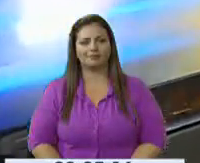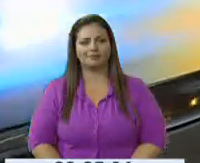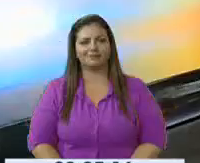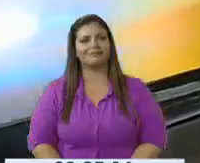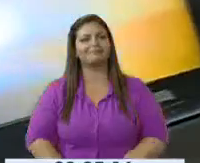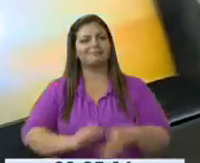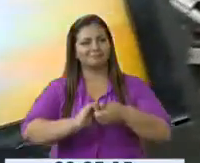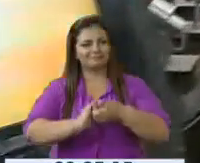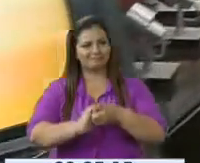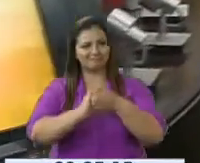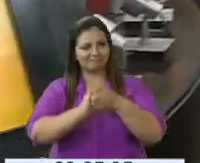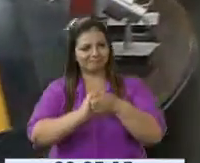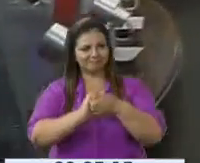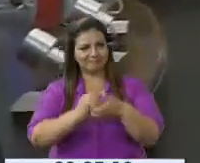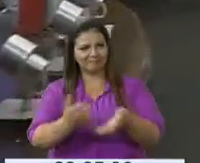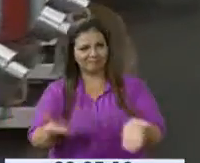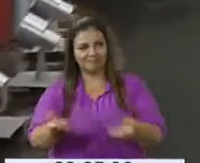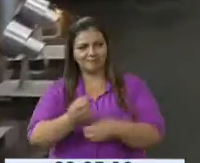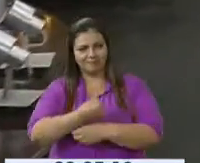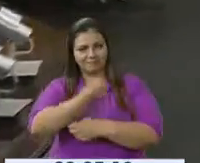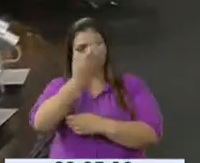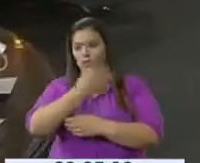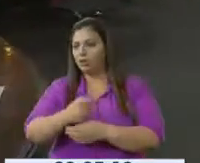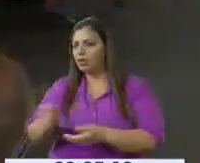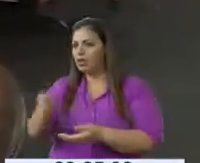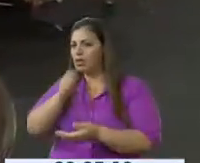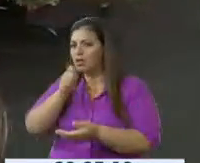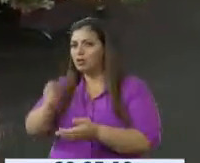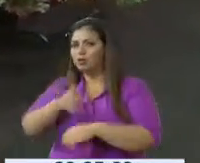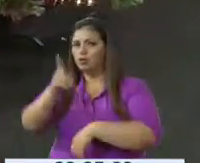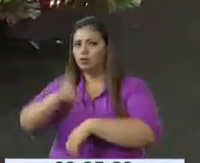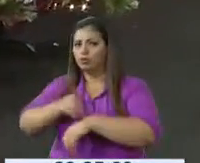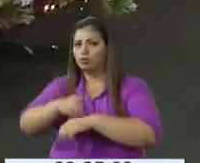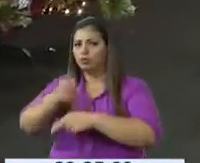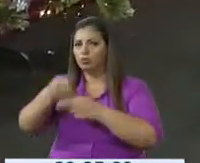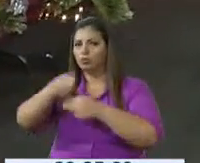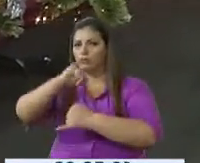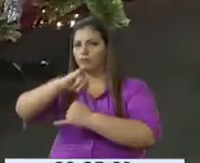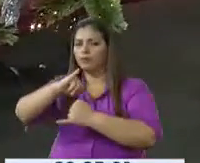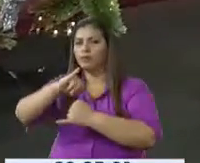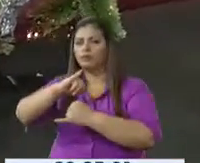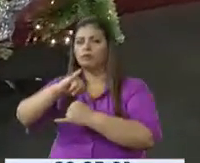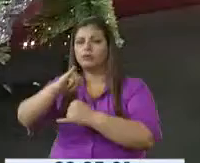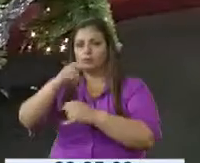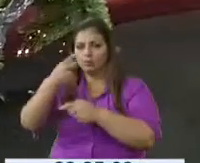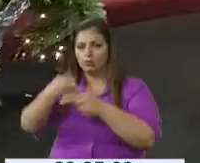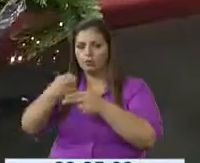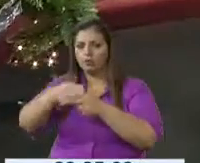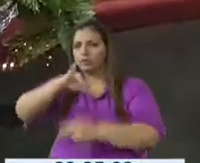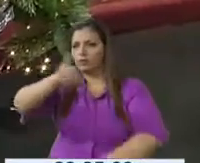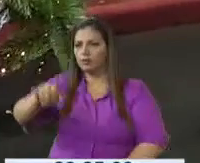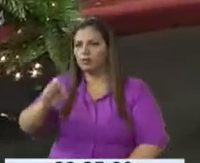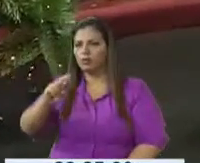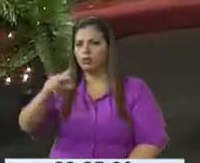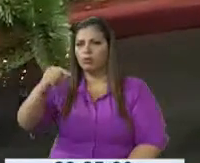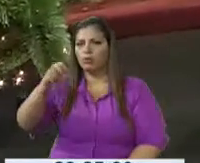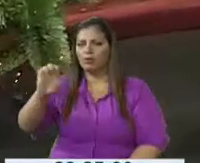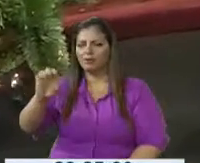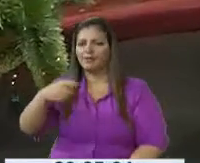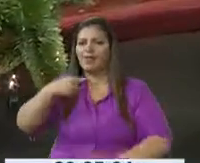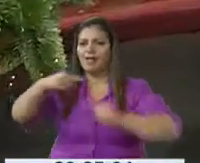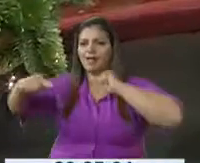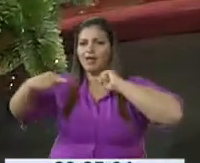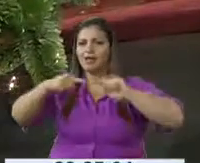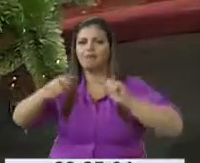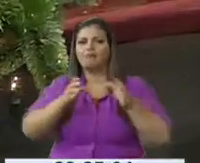Amigos televidentes, en nuestros estudios, el doctor Jorge Palacios Martínez. Él es jefe de la unidad de quemados